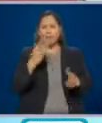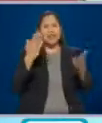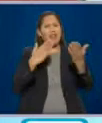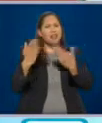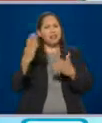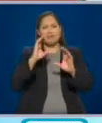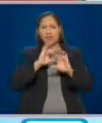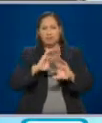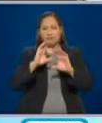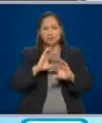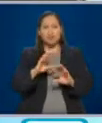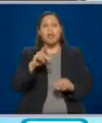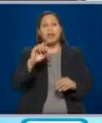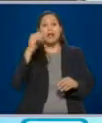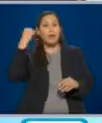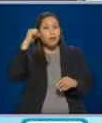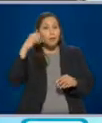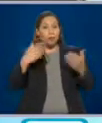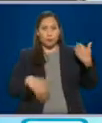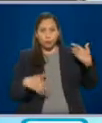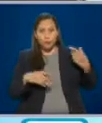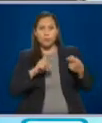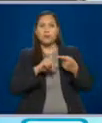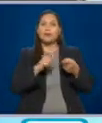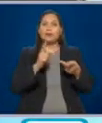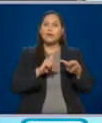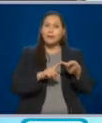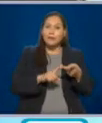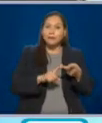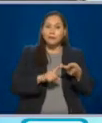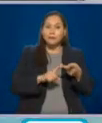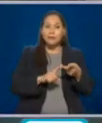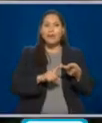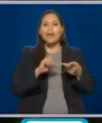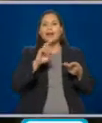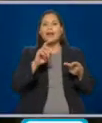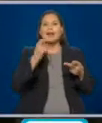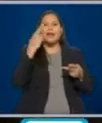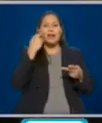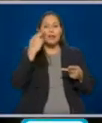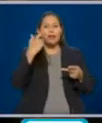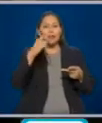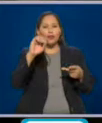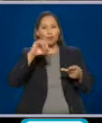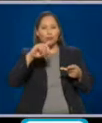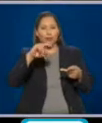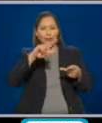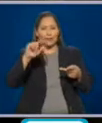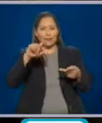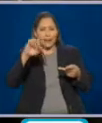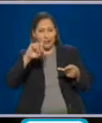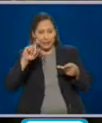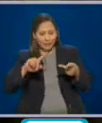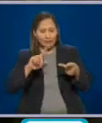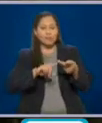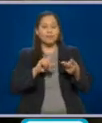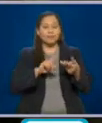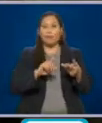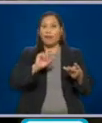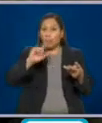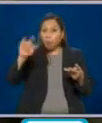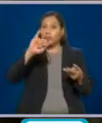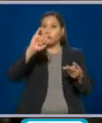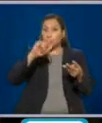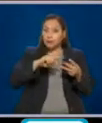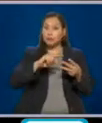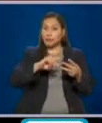¿no? Desde el Acapulco Rock, la de Speedy González, ¿no? Que no me acuerdo, yo la bailé en el kinder. la de Speedy Famosísima.